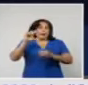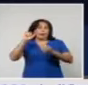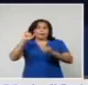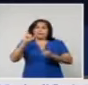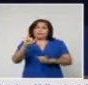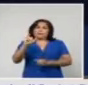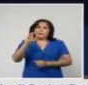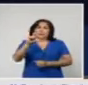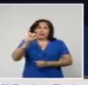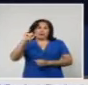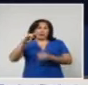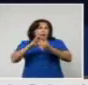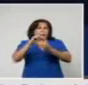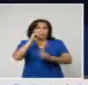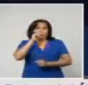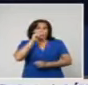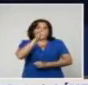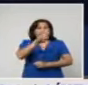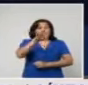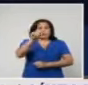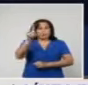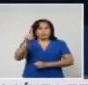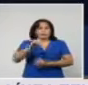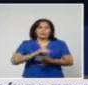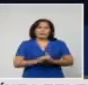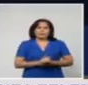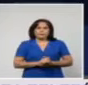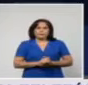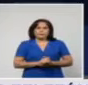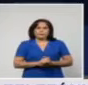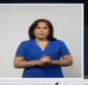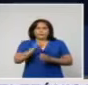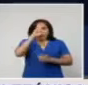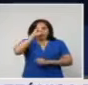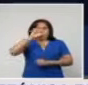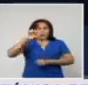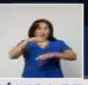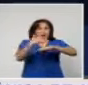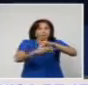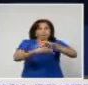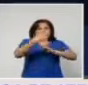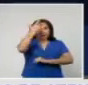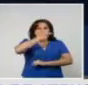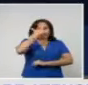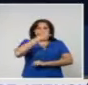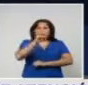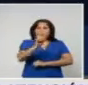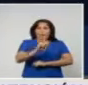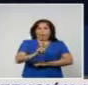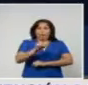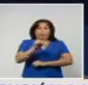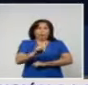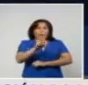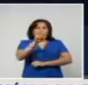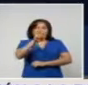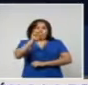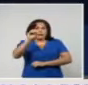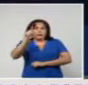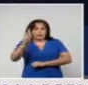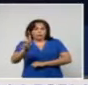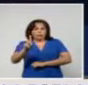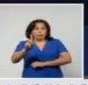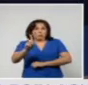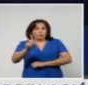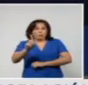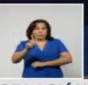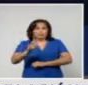Biotecnología 411, el del Hospital Hermanos Amejeira 301 y el del